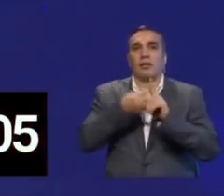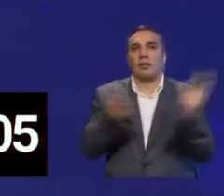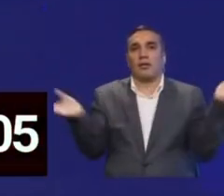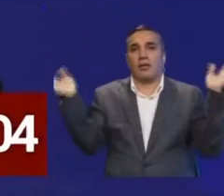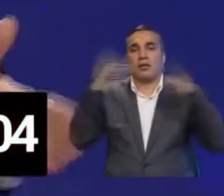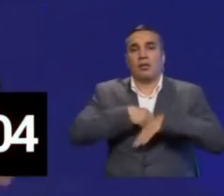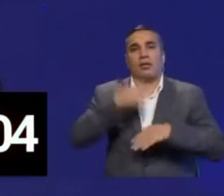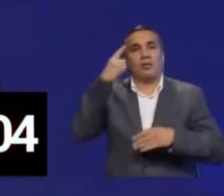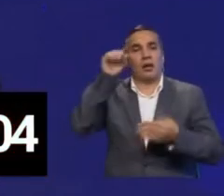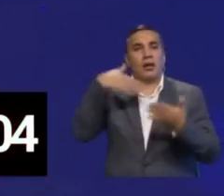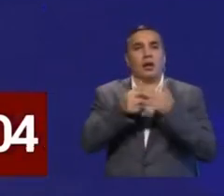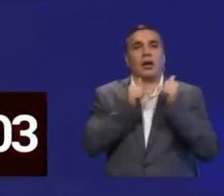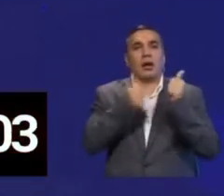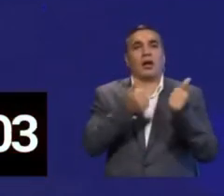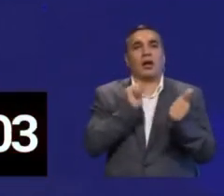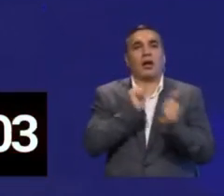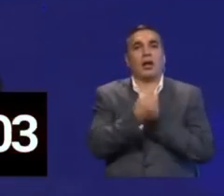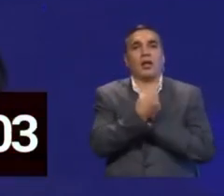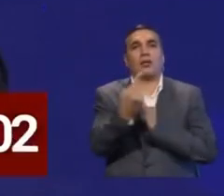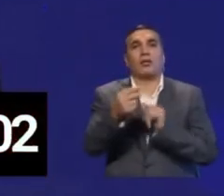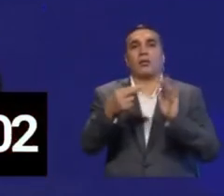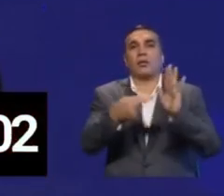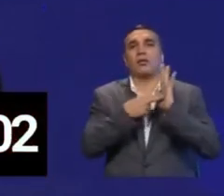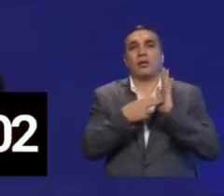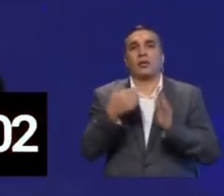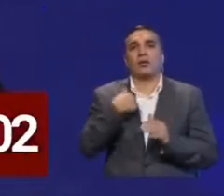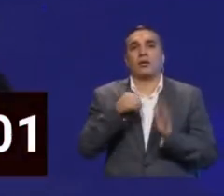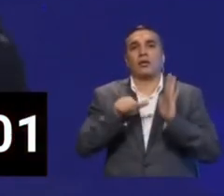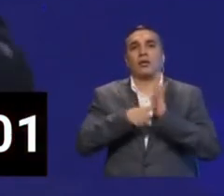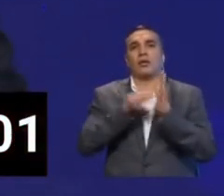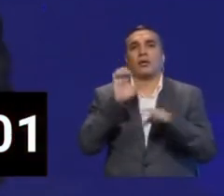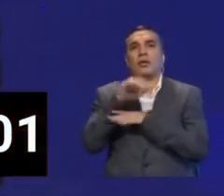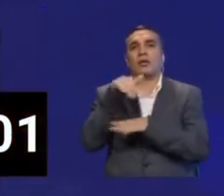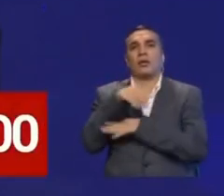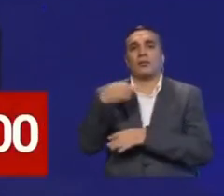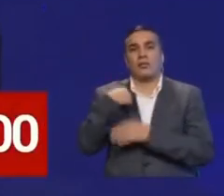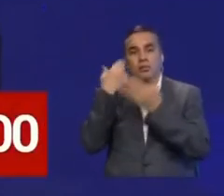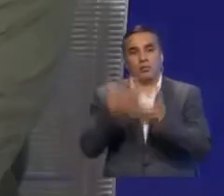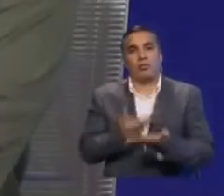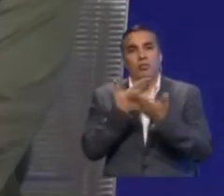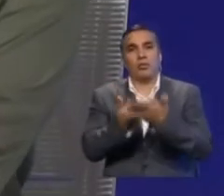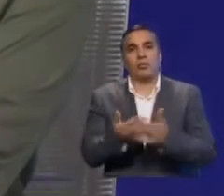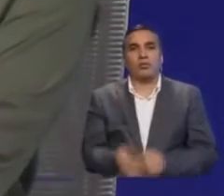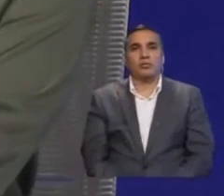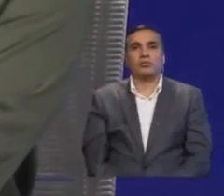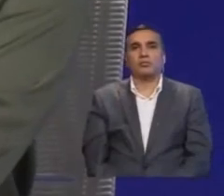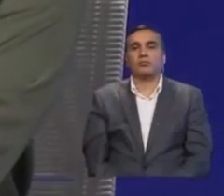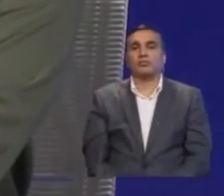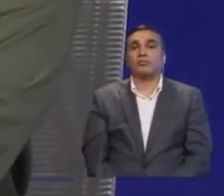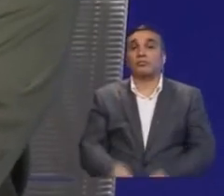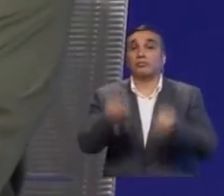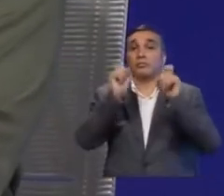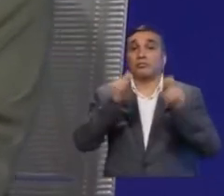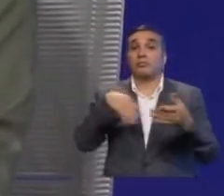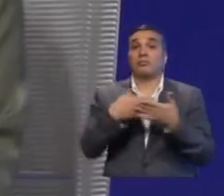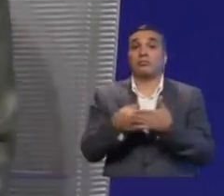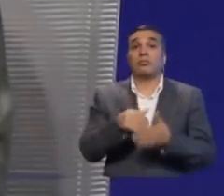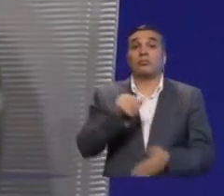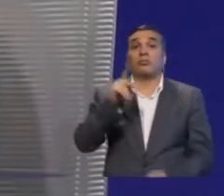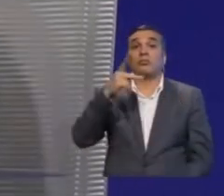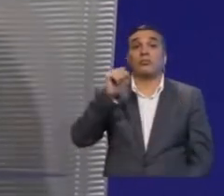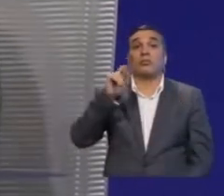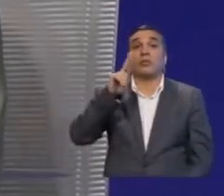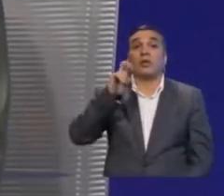gratuito para cada ecuatoriano. Requisito, tener cédula ecuatoriana. Esa es nuestra propuesta. Vamos para la pregunta para el señor Yacu